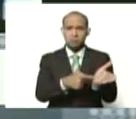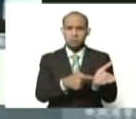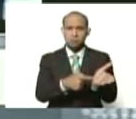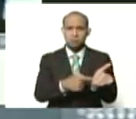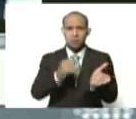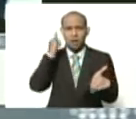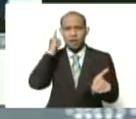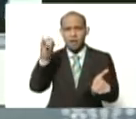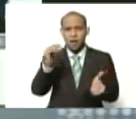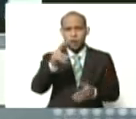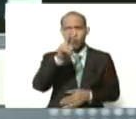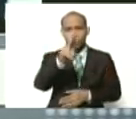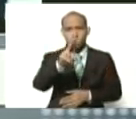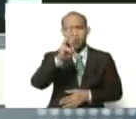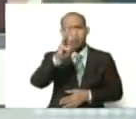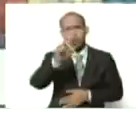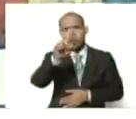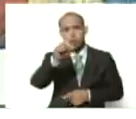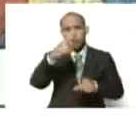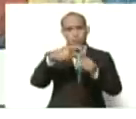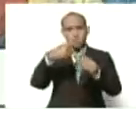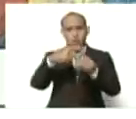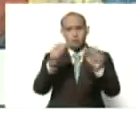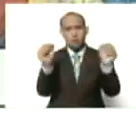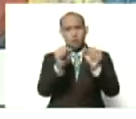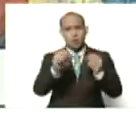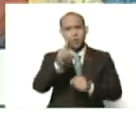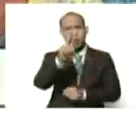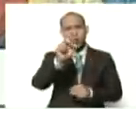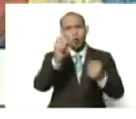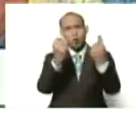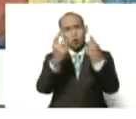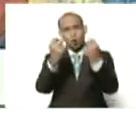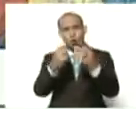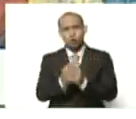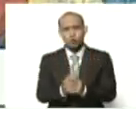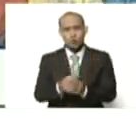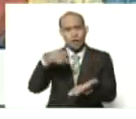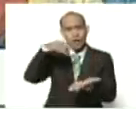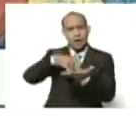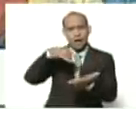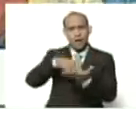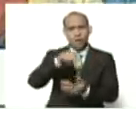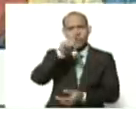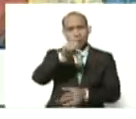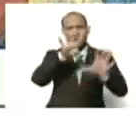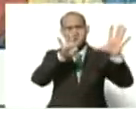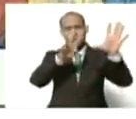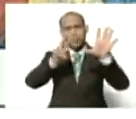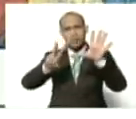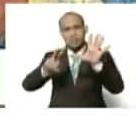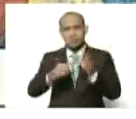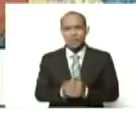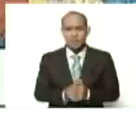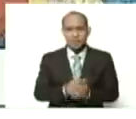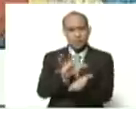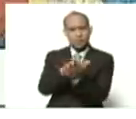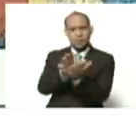Yaracuy tiene 231 casos, Mérida 211, Carabobo 197, Nueva